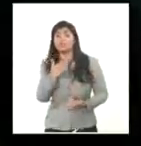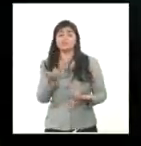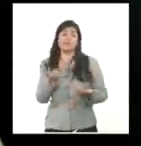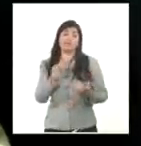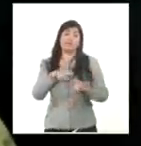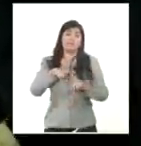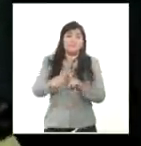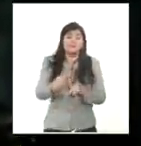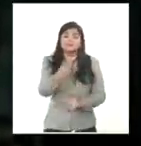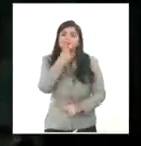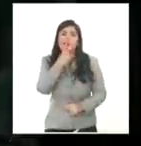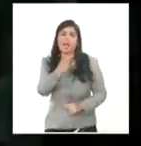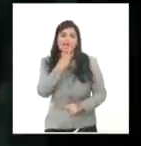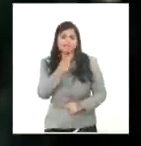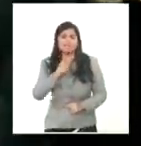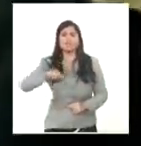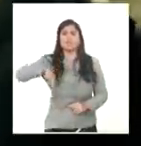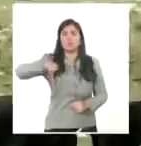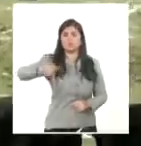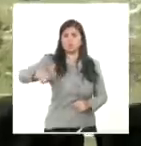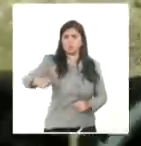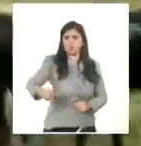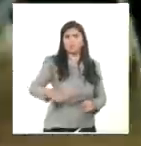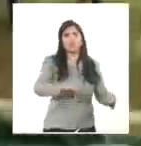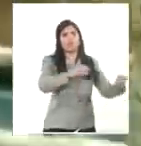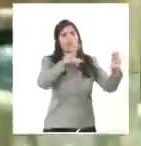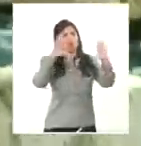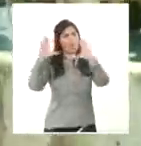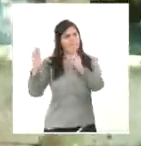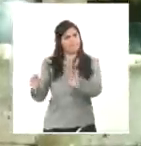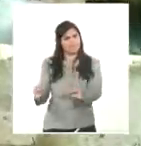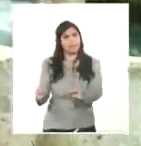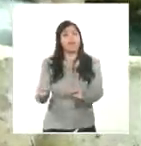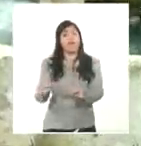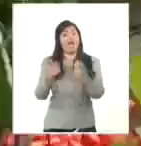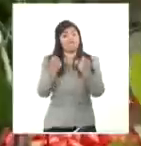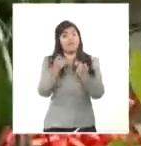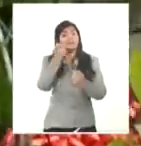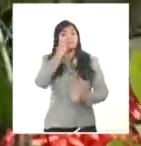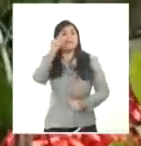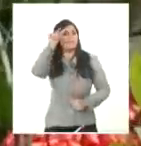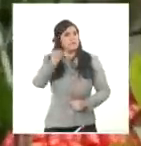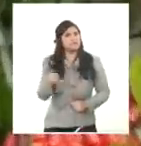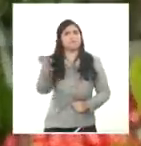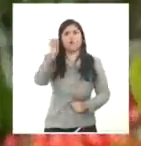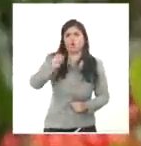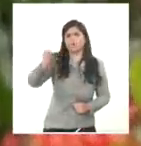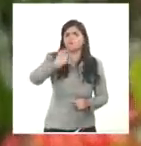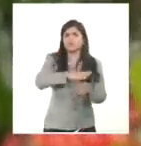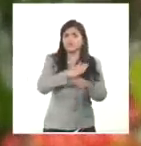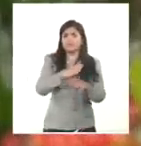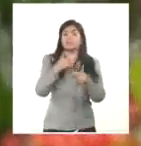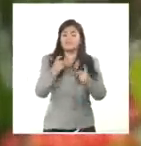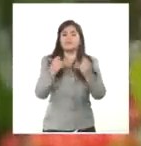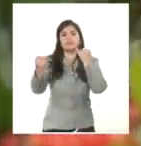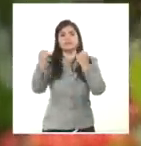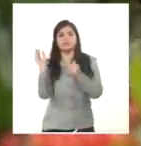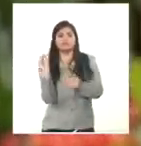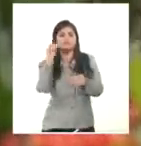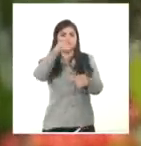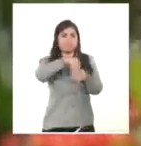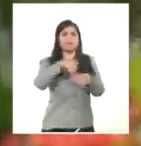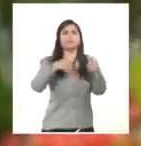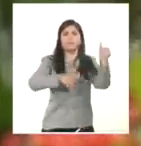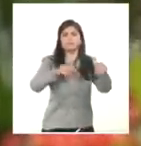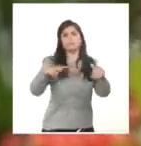de la masa, si bien les toca muy de cerca, resolverlo involucra a más personas, entidades, organizaciones y órganos del Estado. No